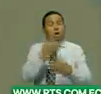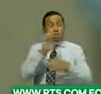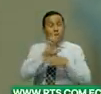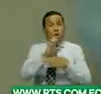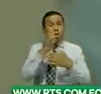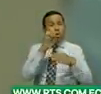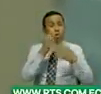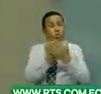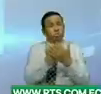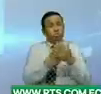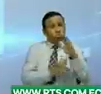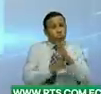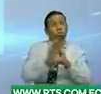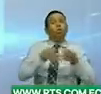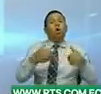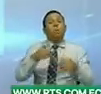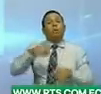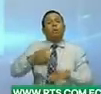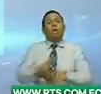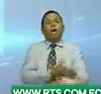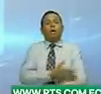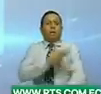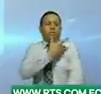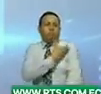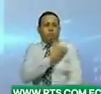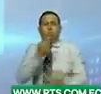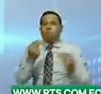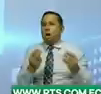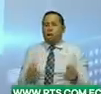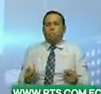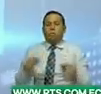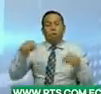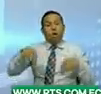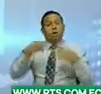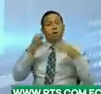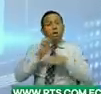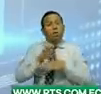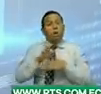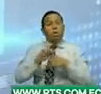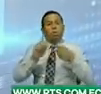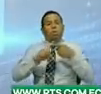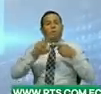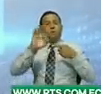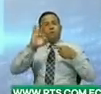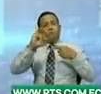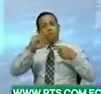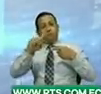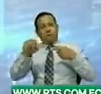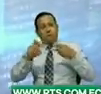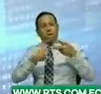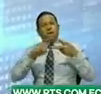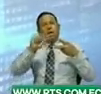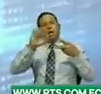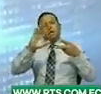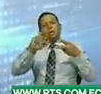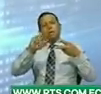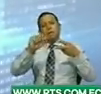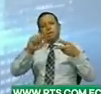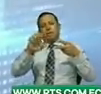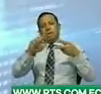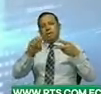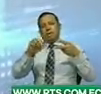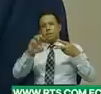las transnacionales Pfizer y AstraZeneca han sido autorizadas. Entre ambas suman más de 6 millones